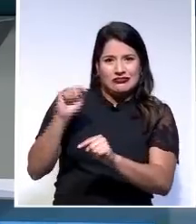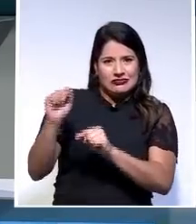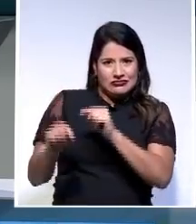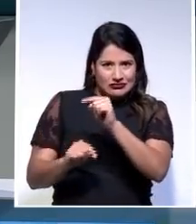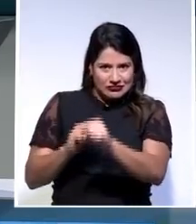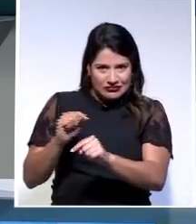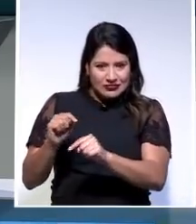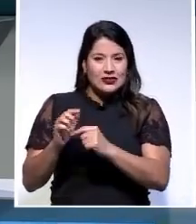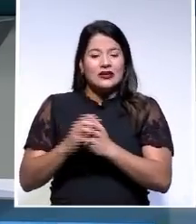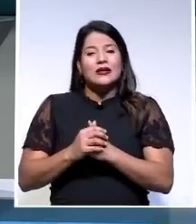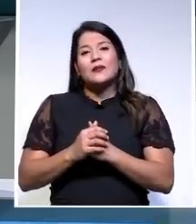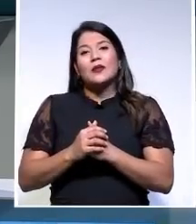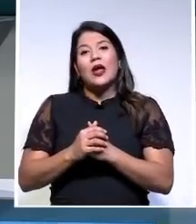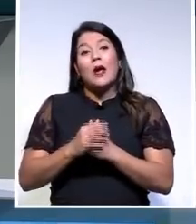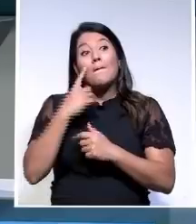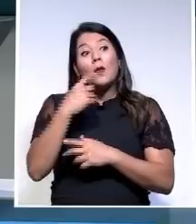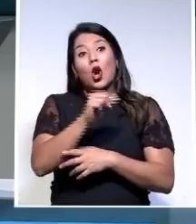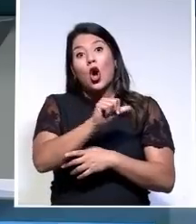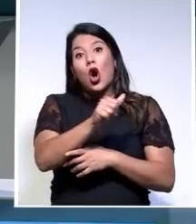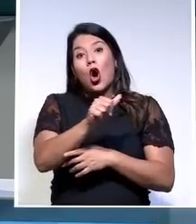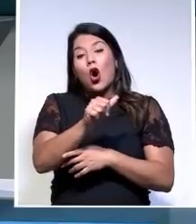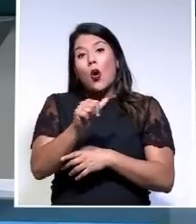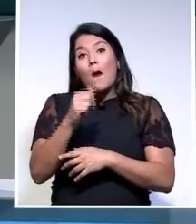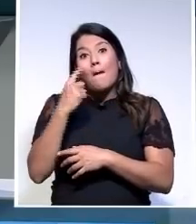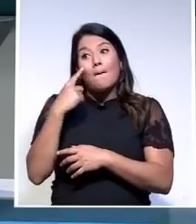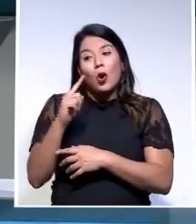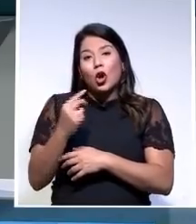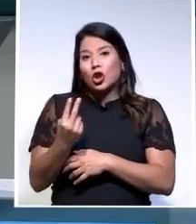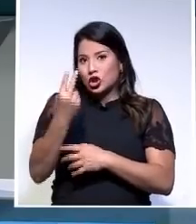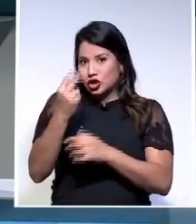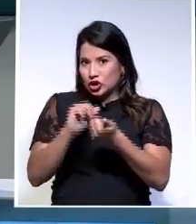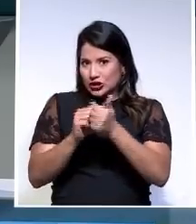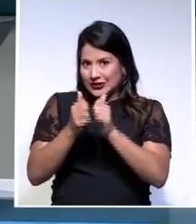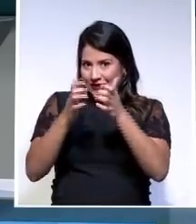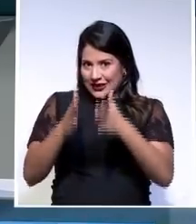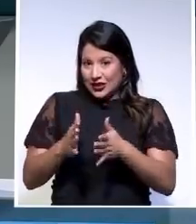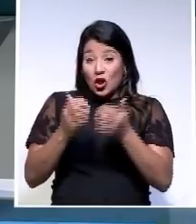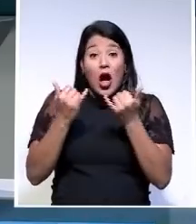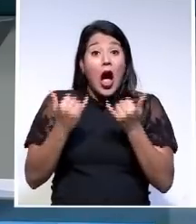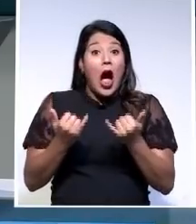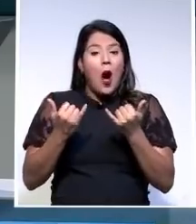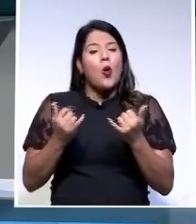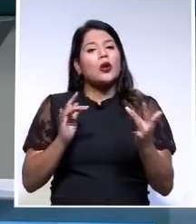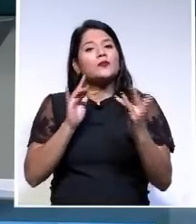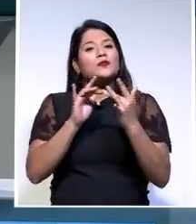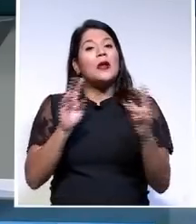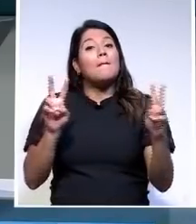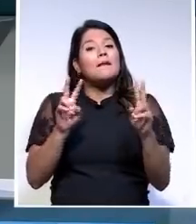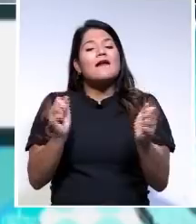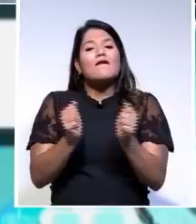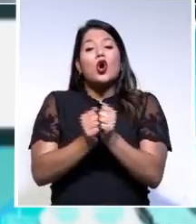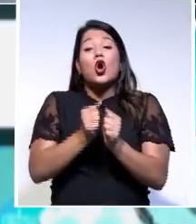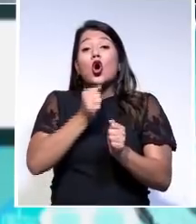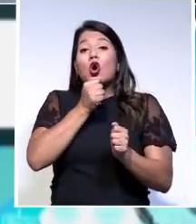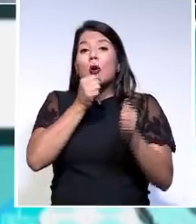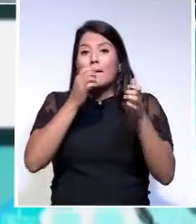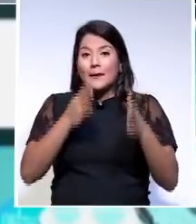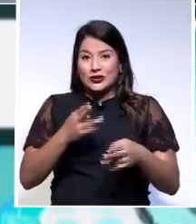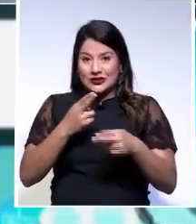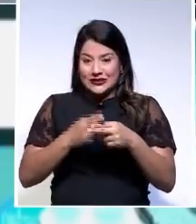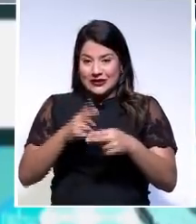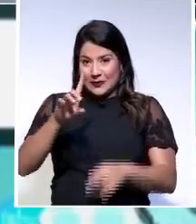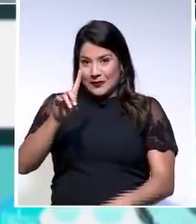entre las dos tendencias que se disputan la candidatura. Vamos a un pase en vivo con el periodista David Roversi, quien